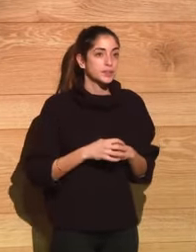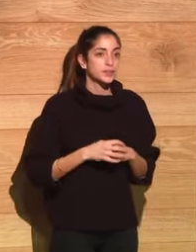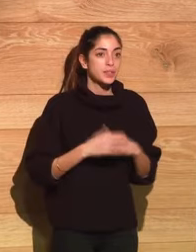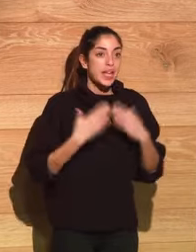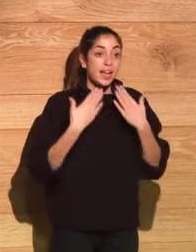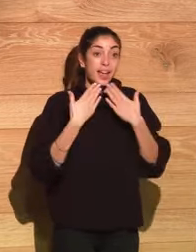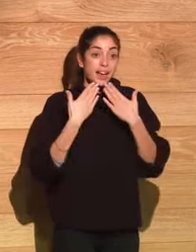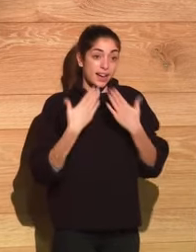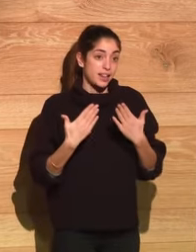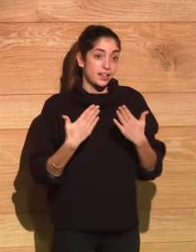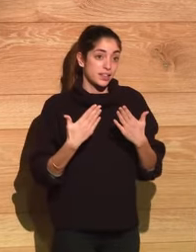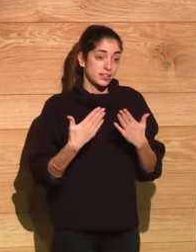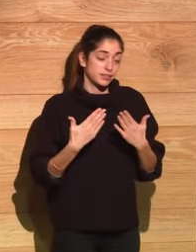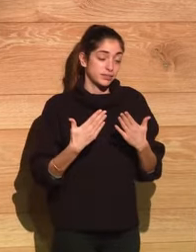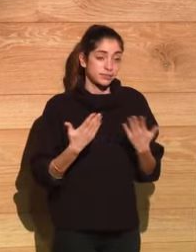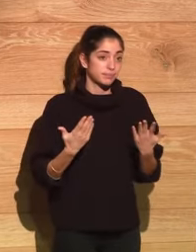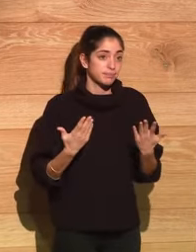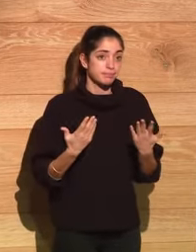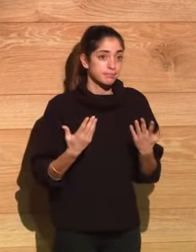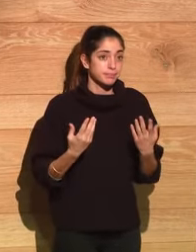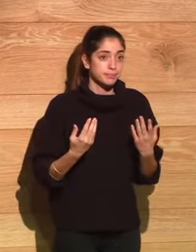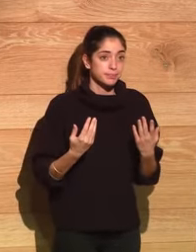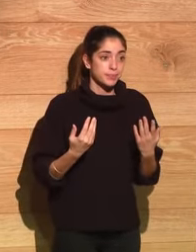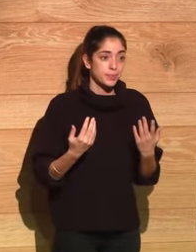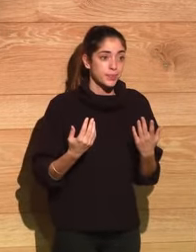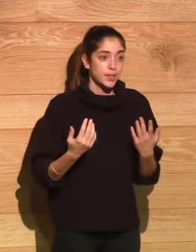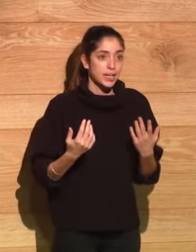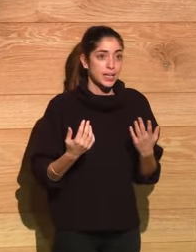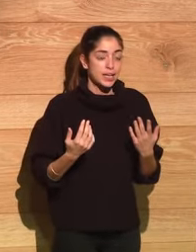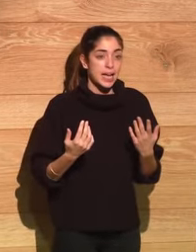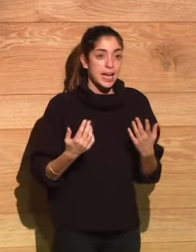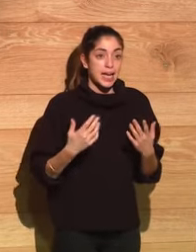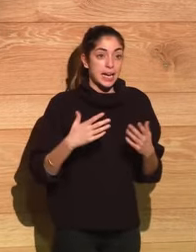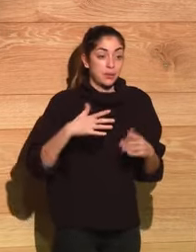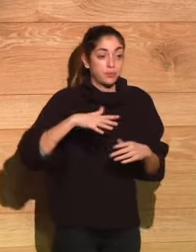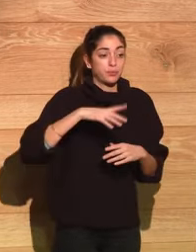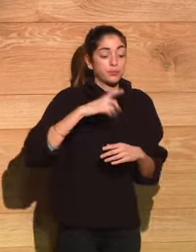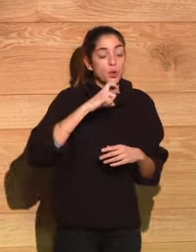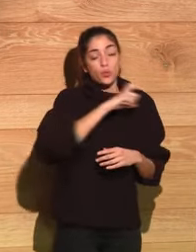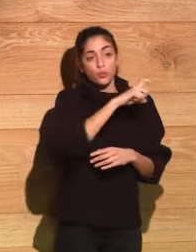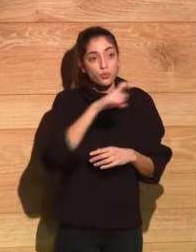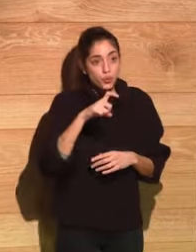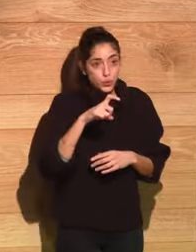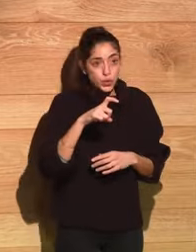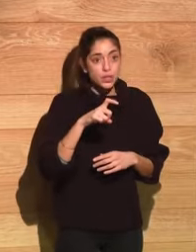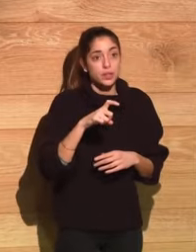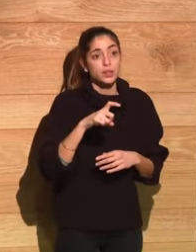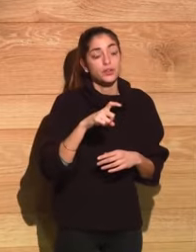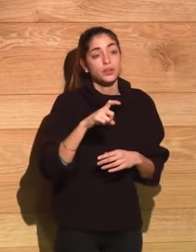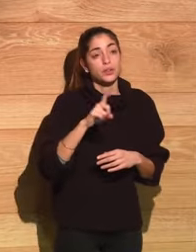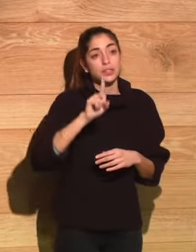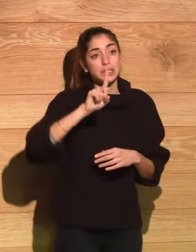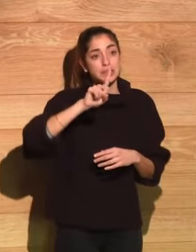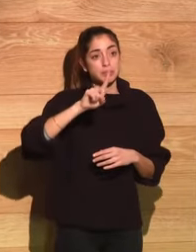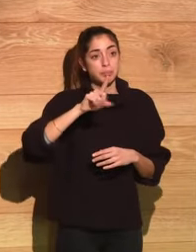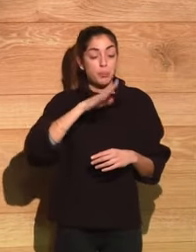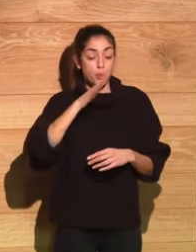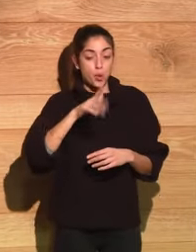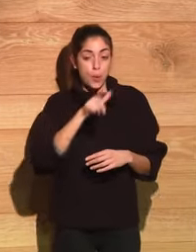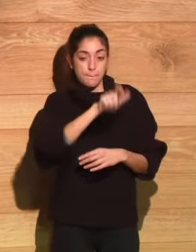Dar las gracias, en fin, desde luego a la Fundación, a todos los que han estado, que hemos sido muchas